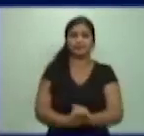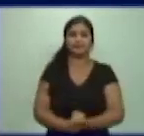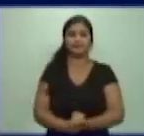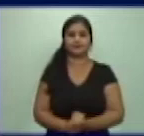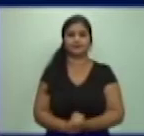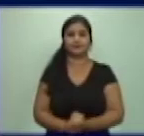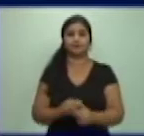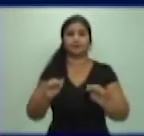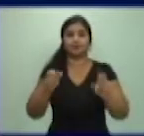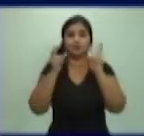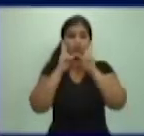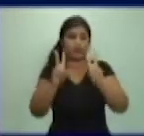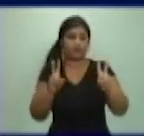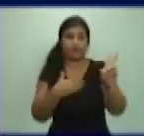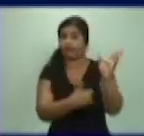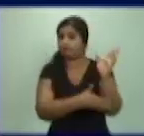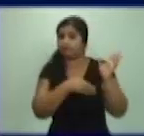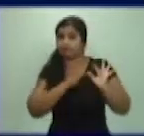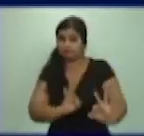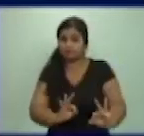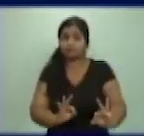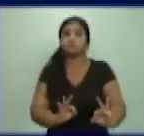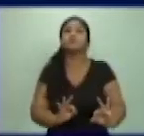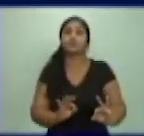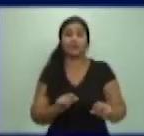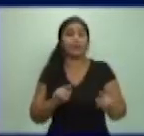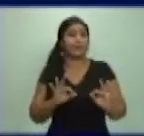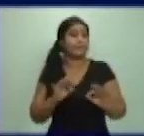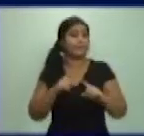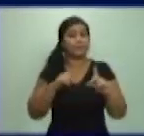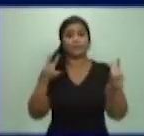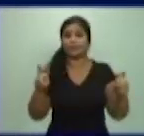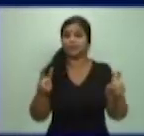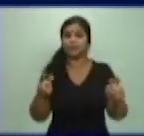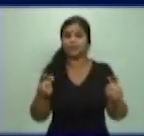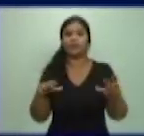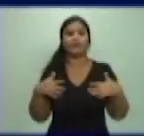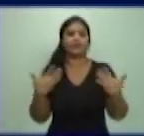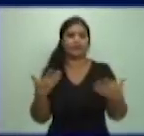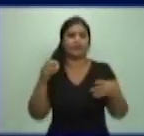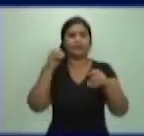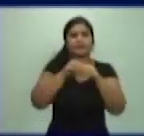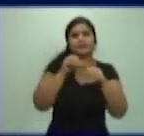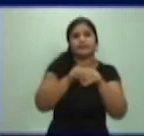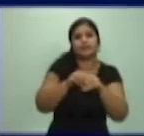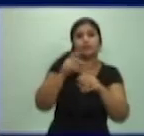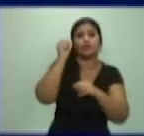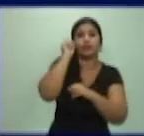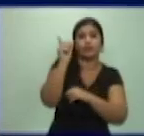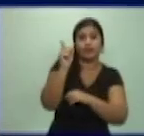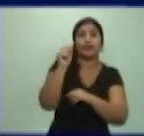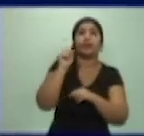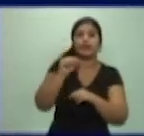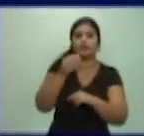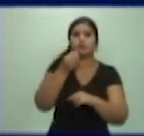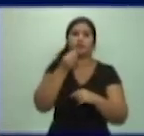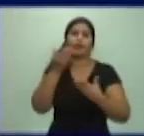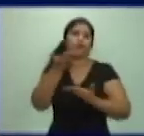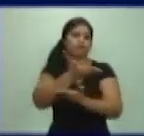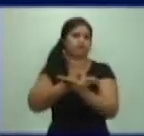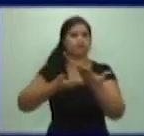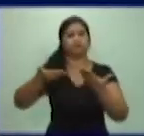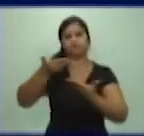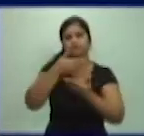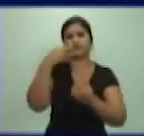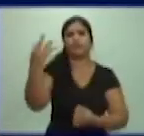habla. Y ese tema está sustentado por ideas que usted puede compartir o no, que usted puede